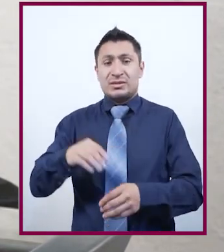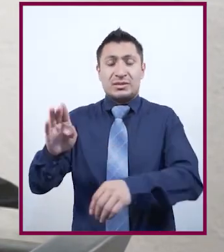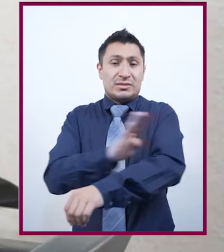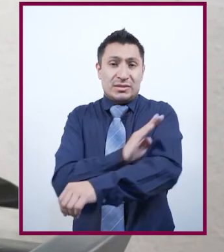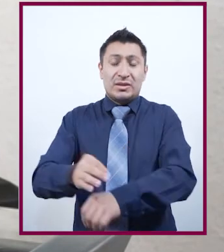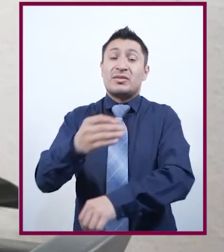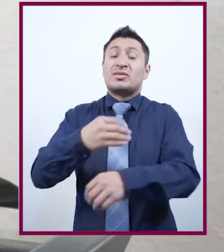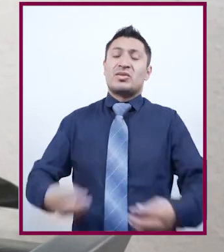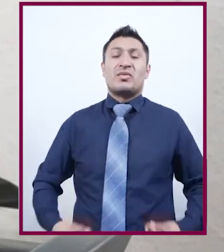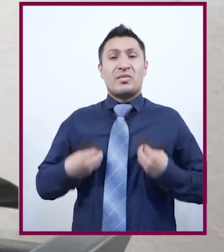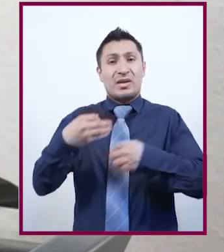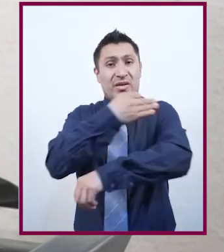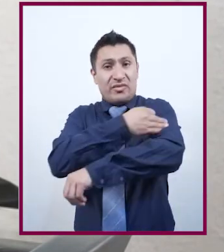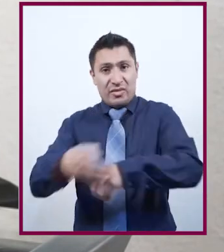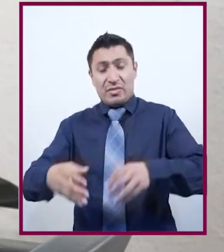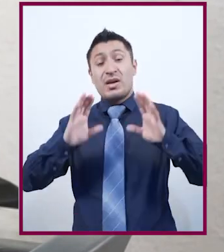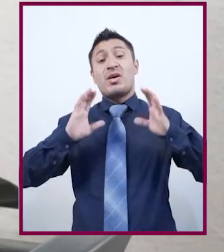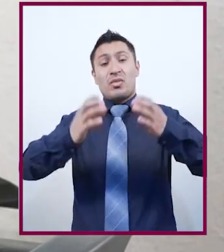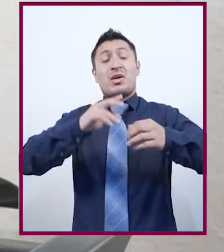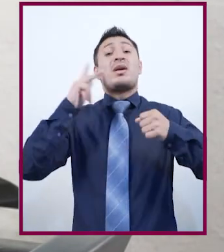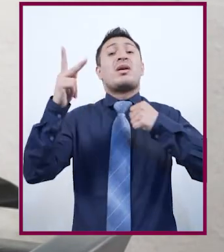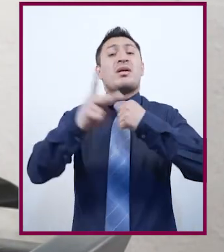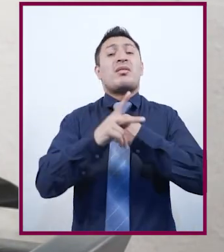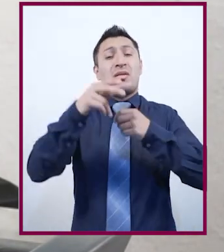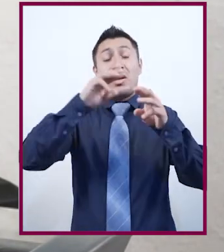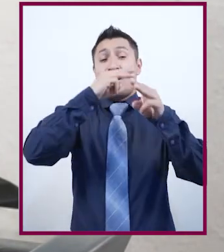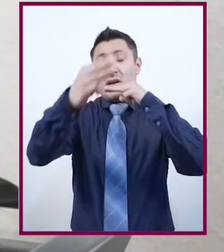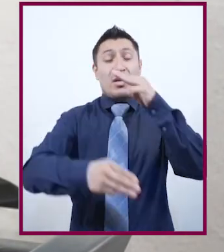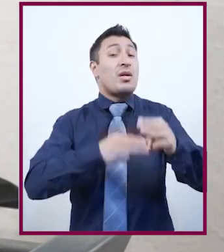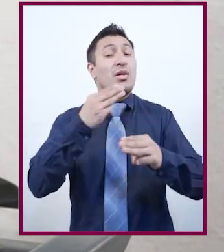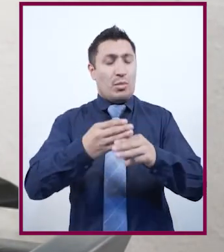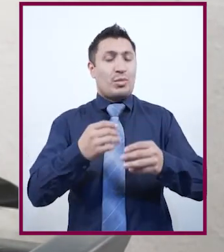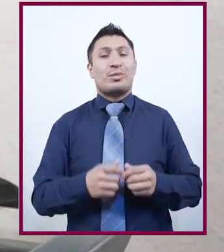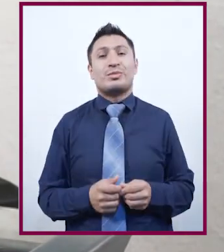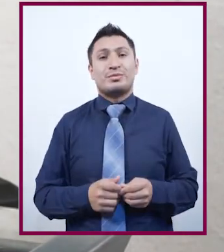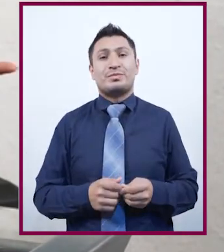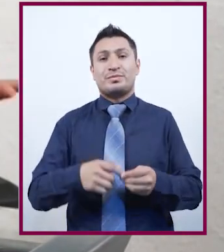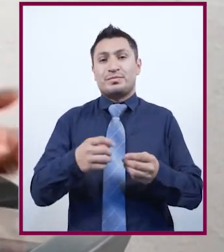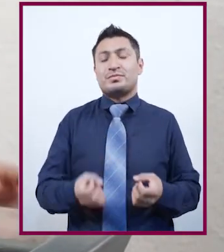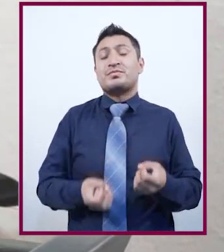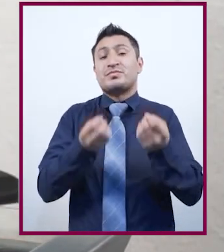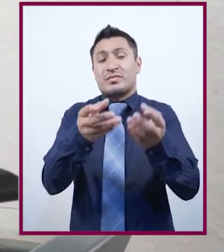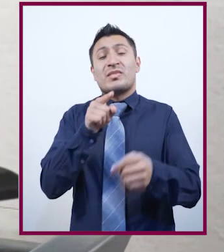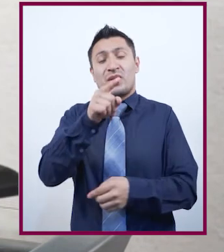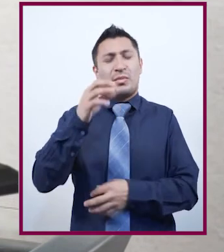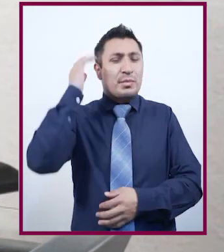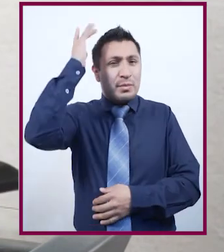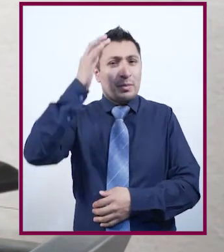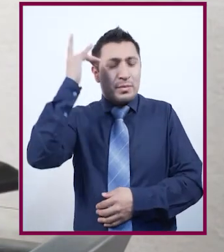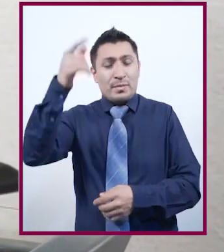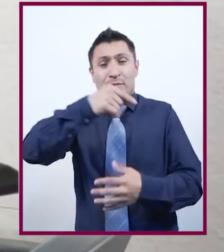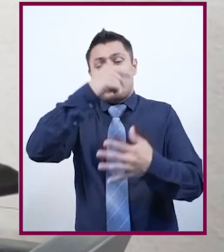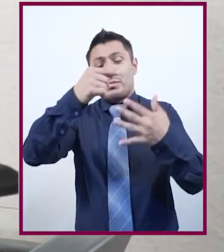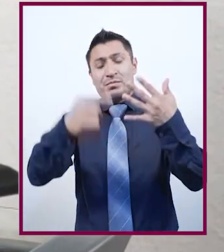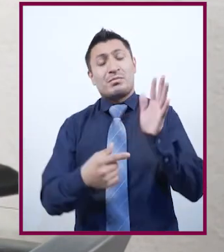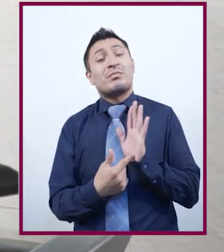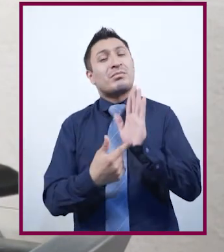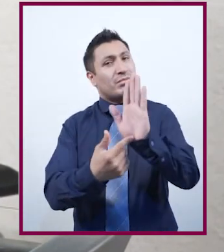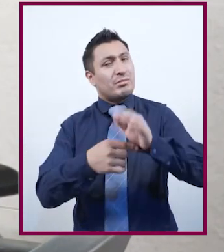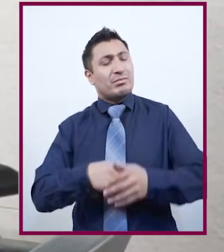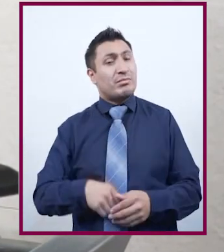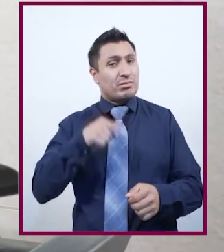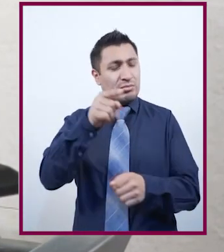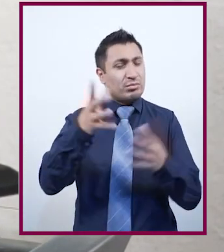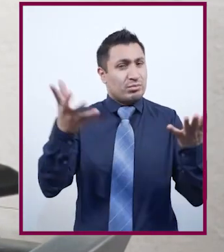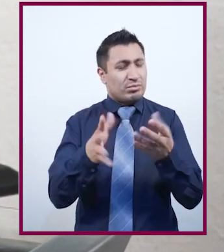nuestra familia, nuestra comunidad, nuestro país y nuestro mundo. Te dejo a manera de reflexión las siguientes cuestiones.